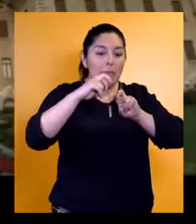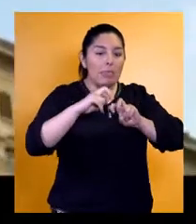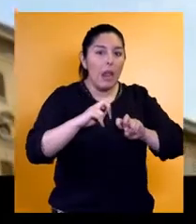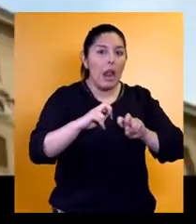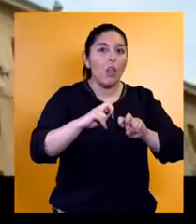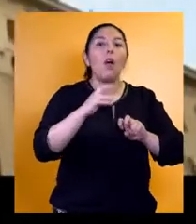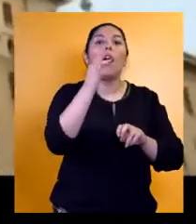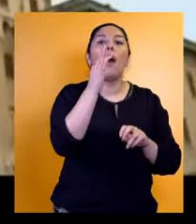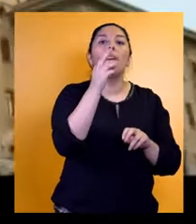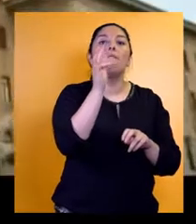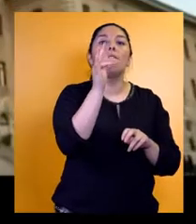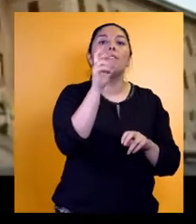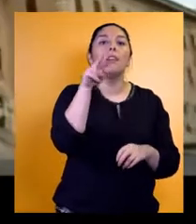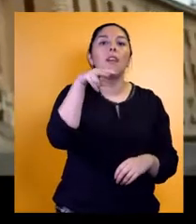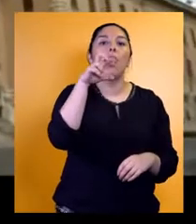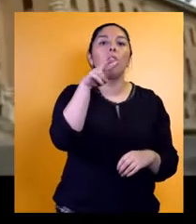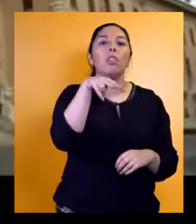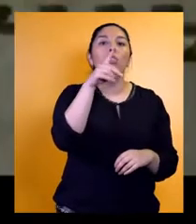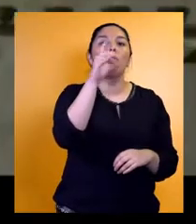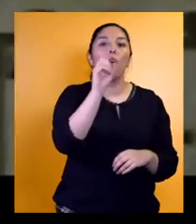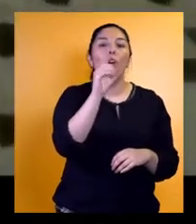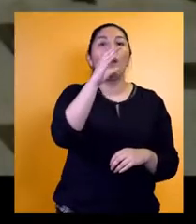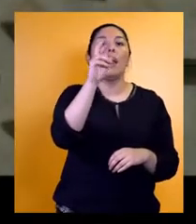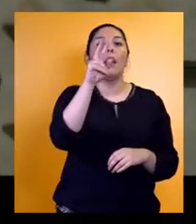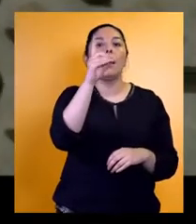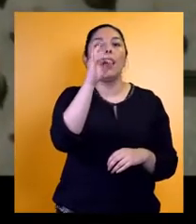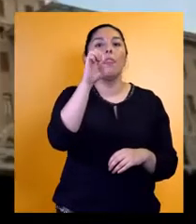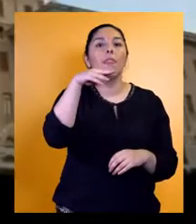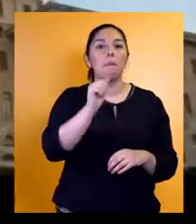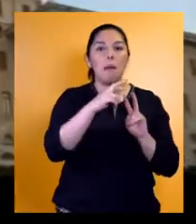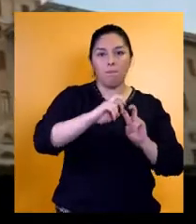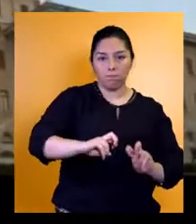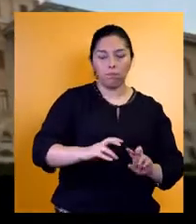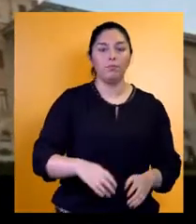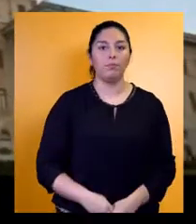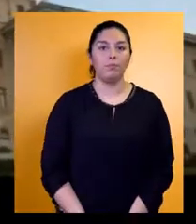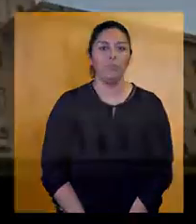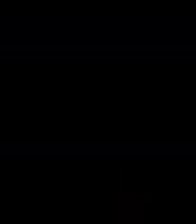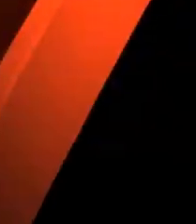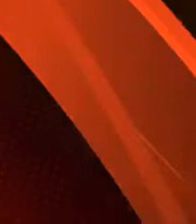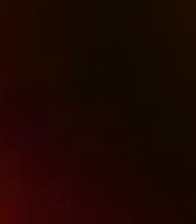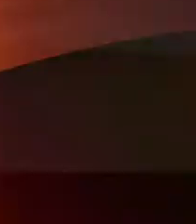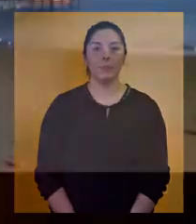con el sacerdote Fernando Caradima y los abusos sexuales cometidos por este.